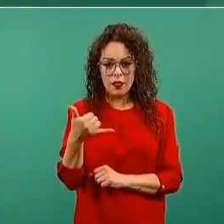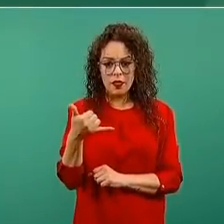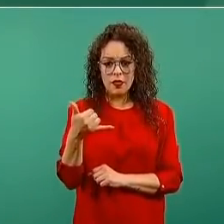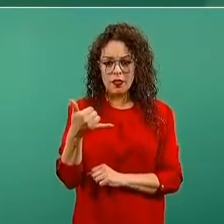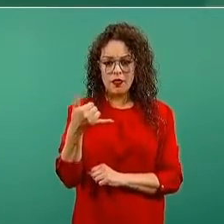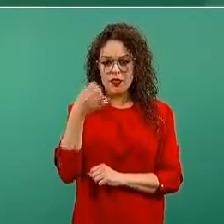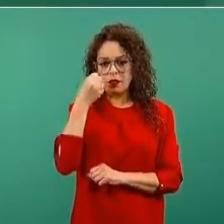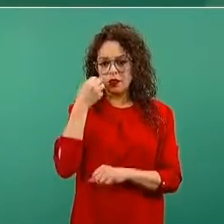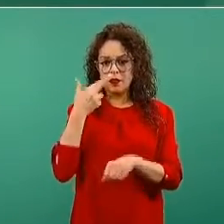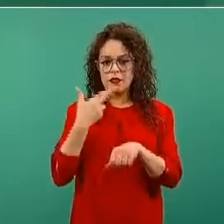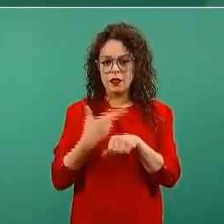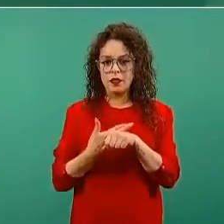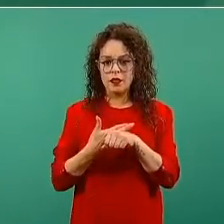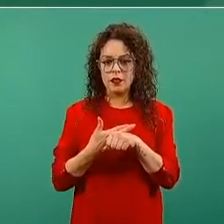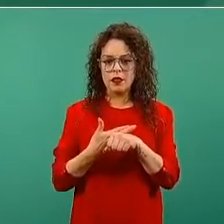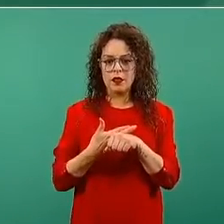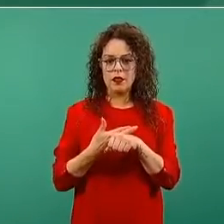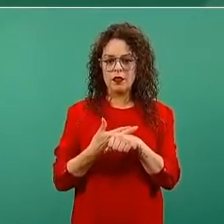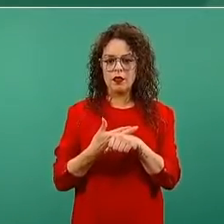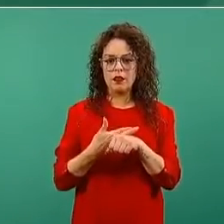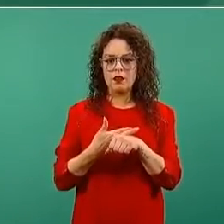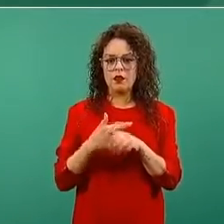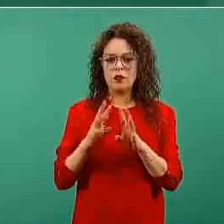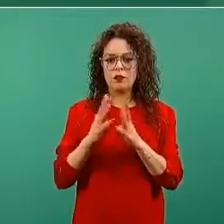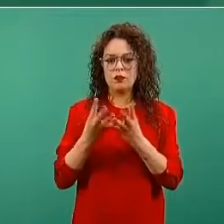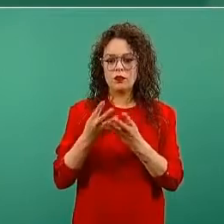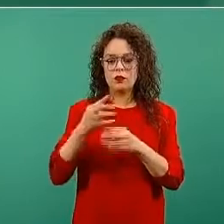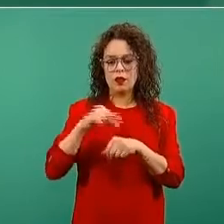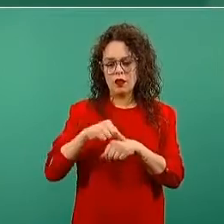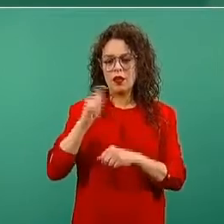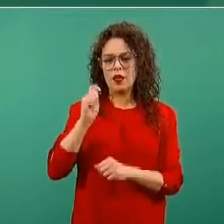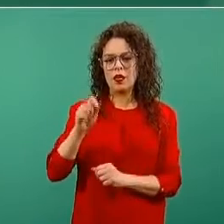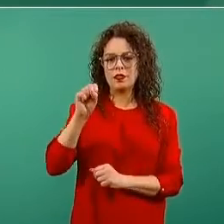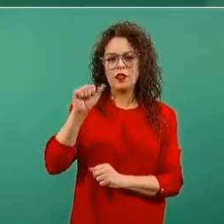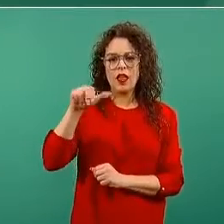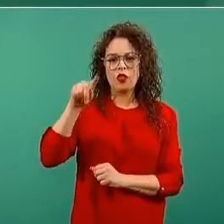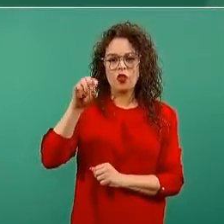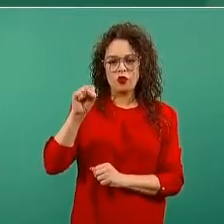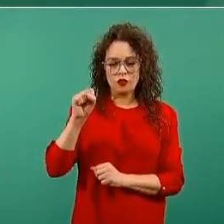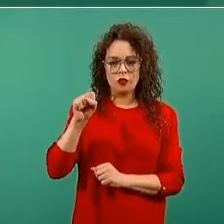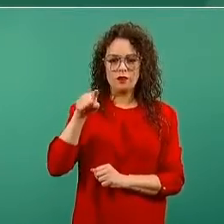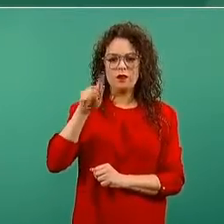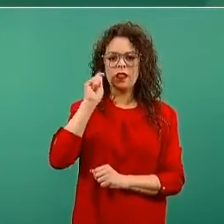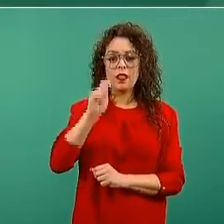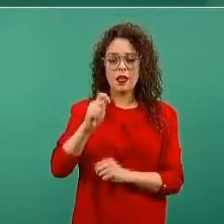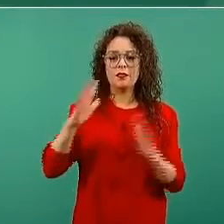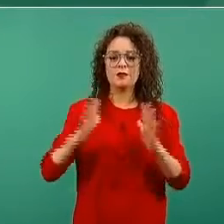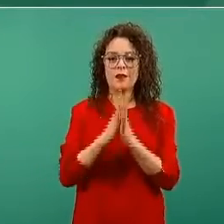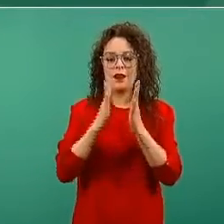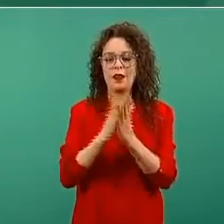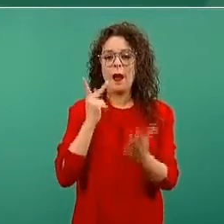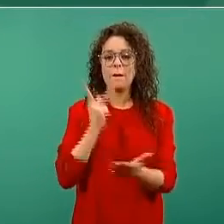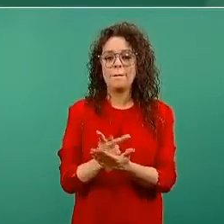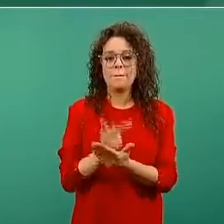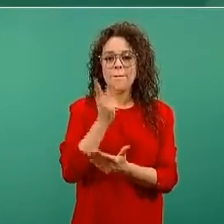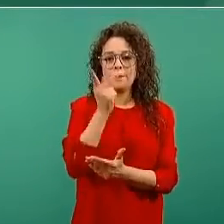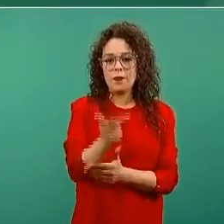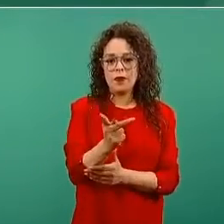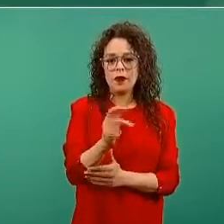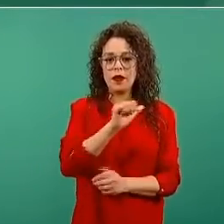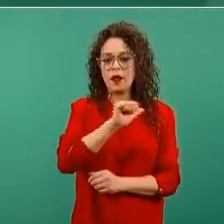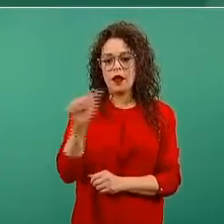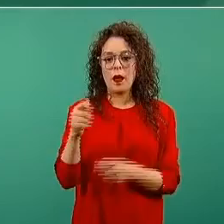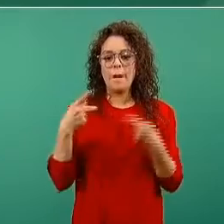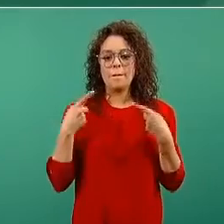de Salubridad General, el doctor José Ignacio Santos, en la sesión de premiación de las